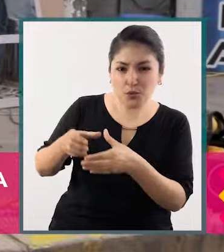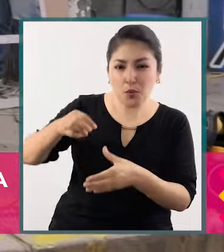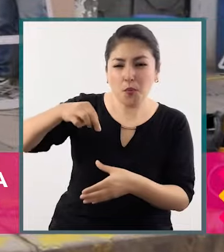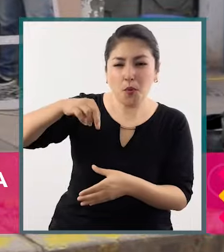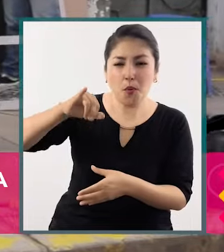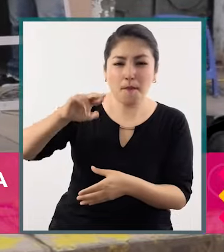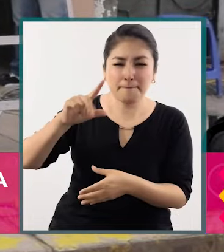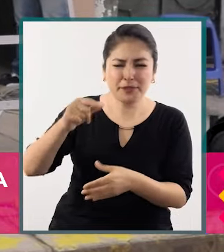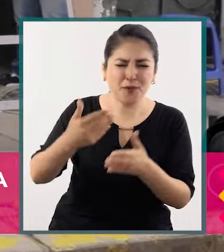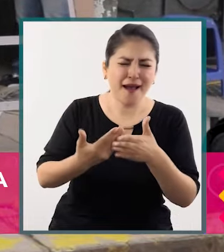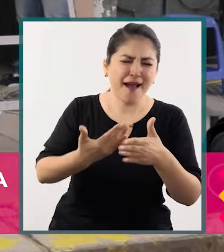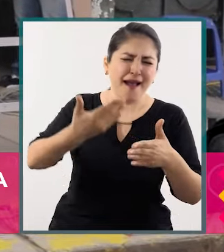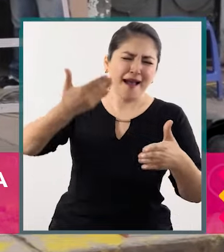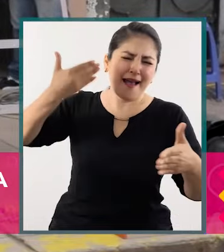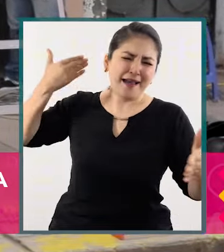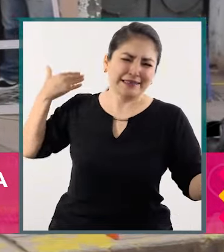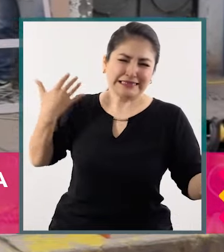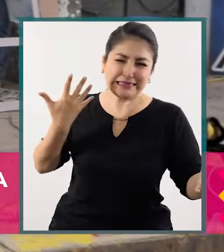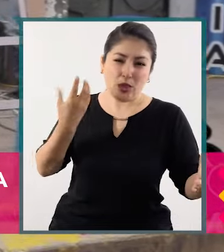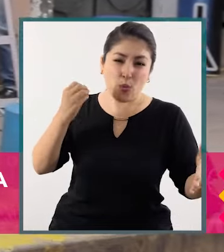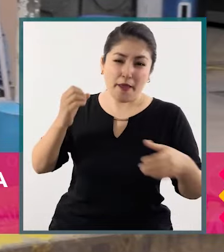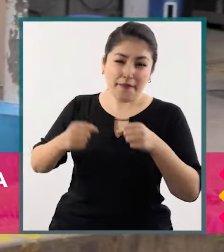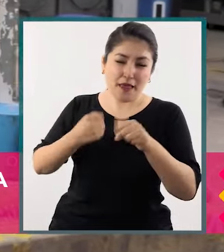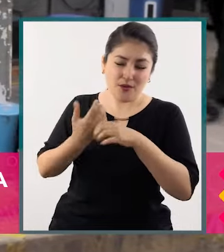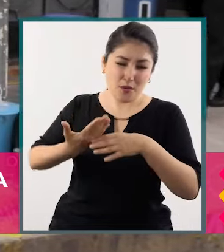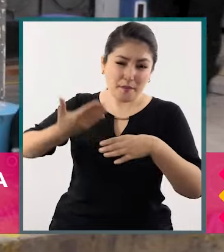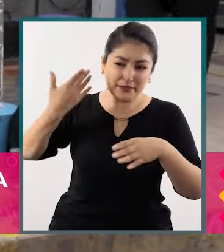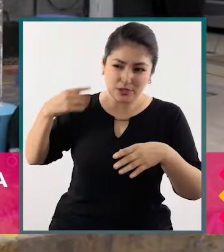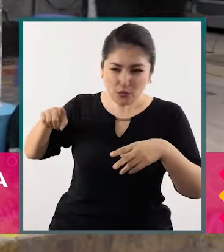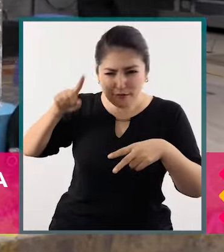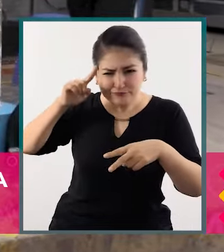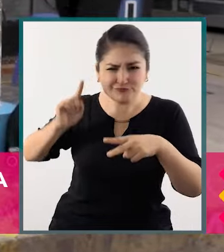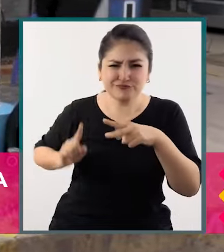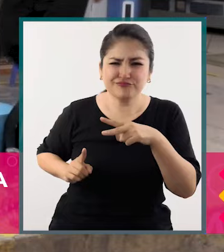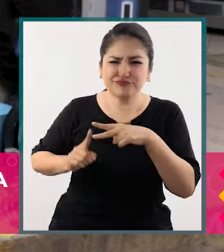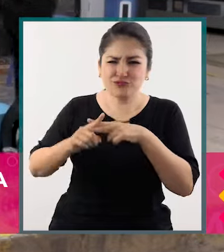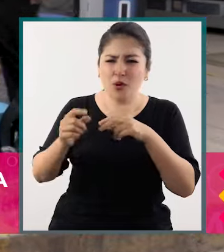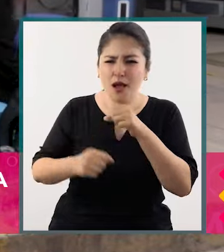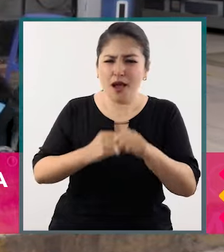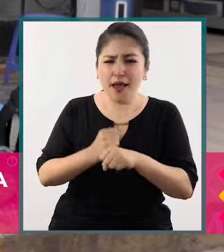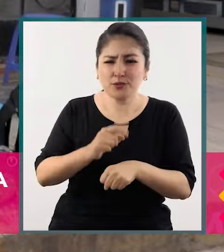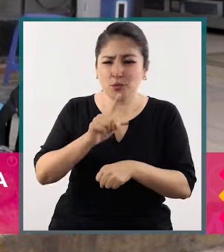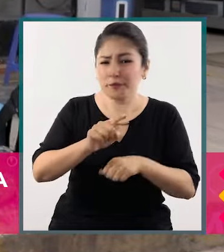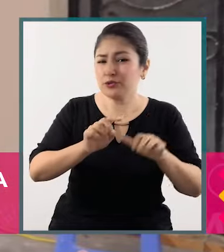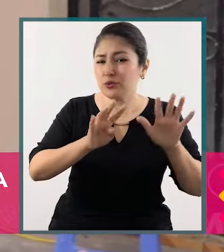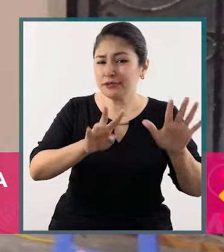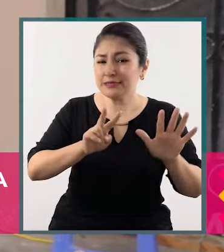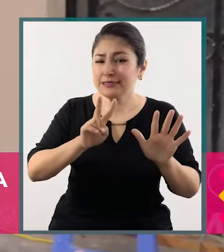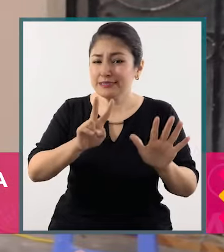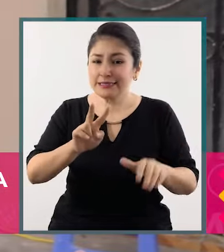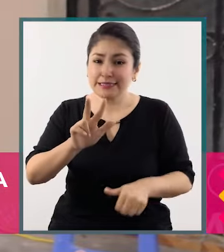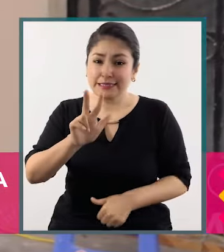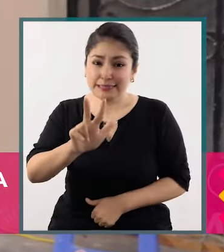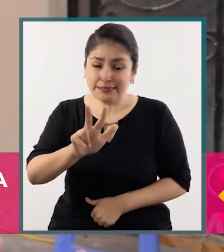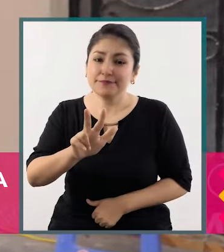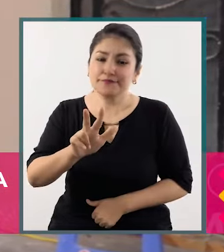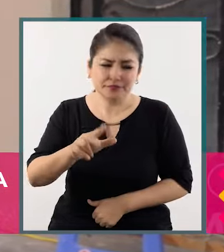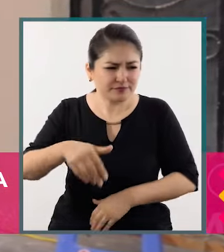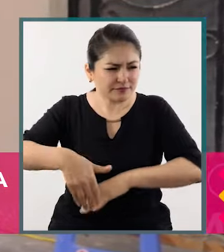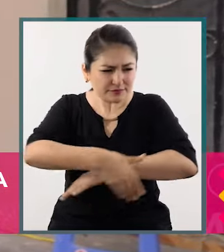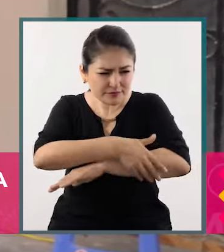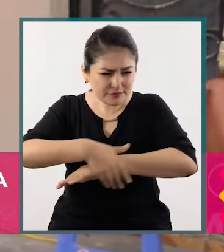donde hace 50 años esta agrupación de Moyobamba fue fundada en 1973. Estamos justamente en la